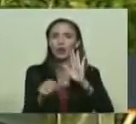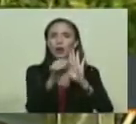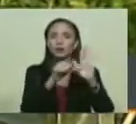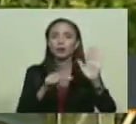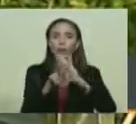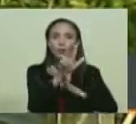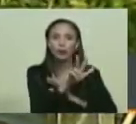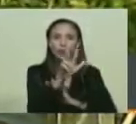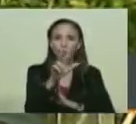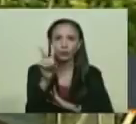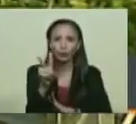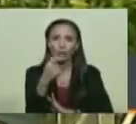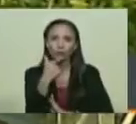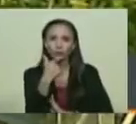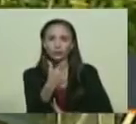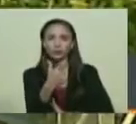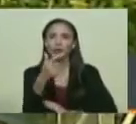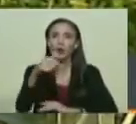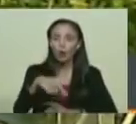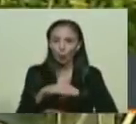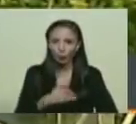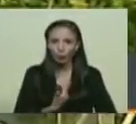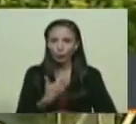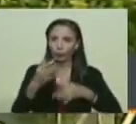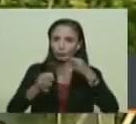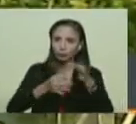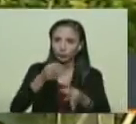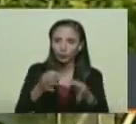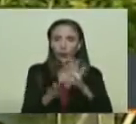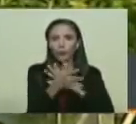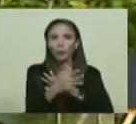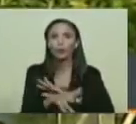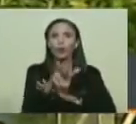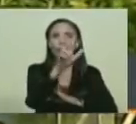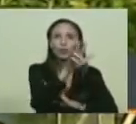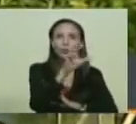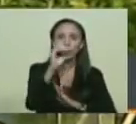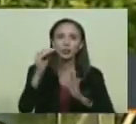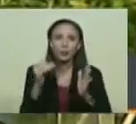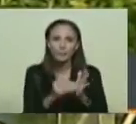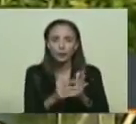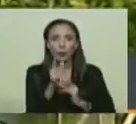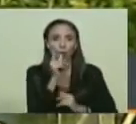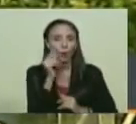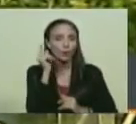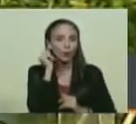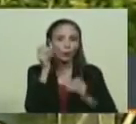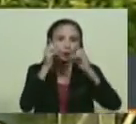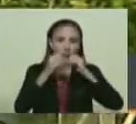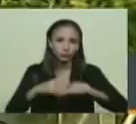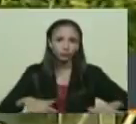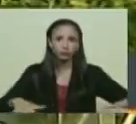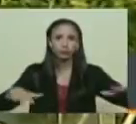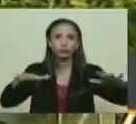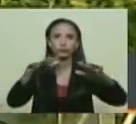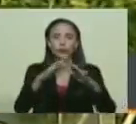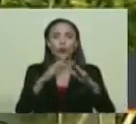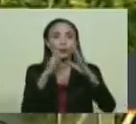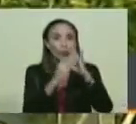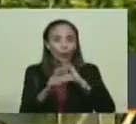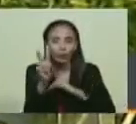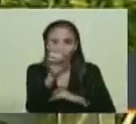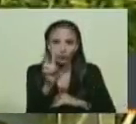332 y que hoy podemos decir con más de 30.000 hombres y mujeres desplegados a lo largo y ancho del territorio